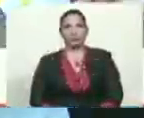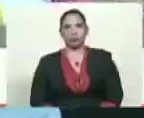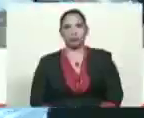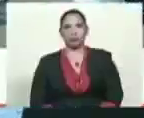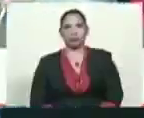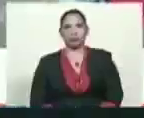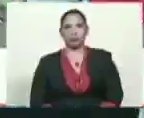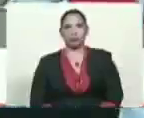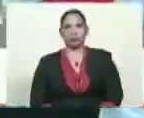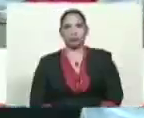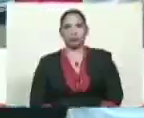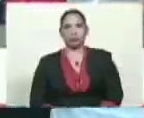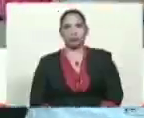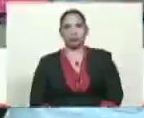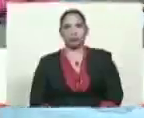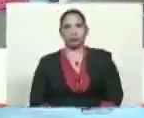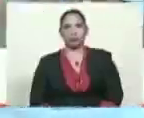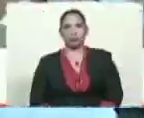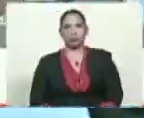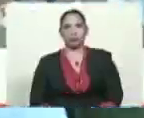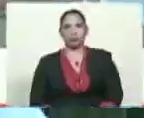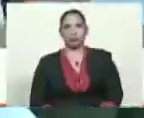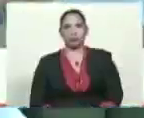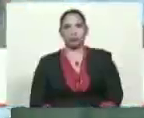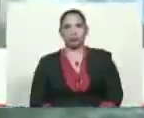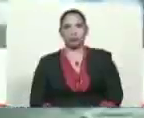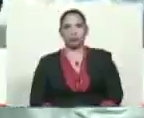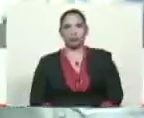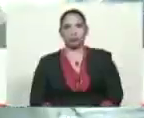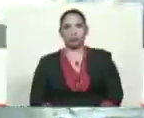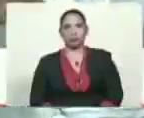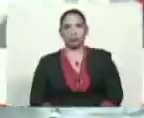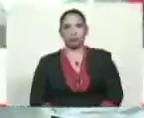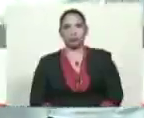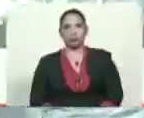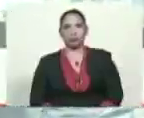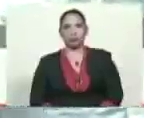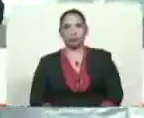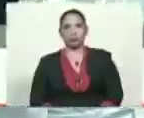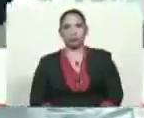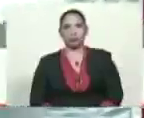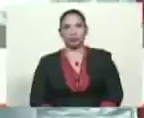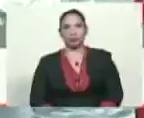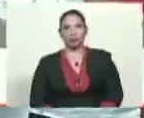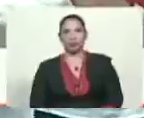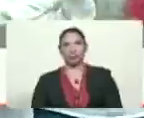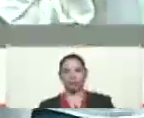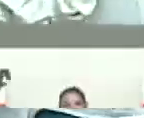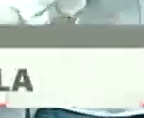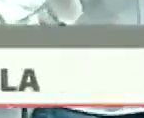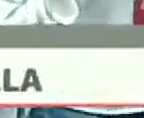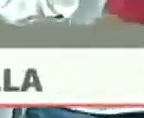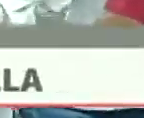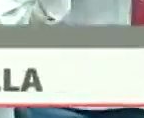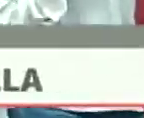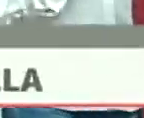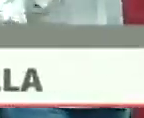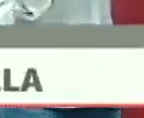por eso después la noticia ver que acabó la cancha hierro soy entrada